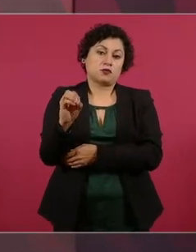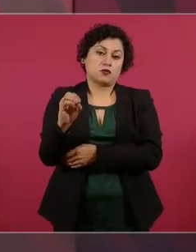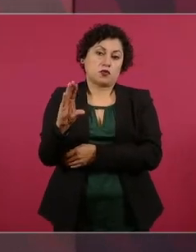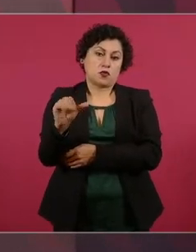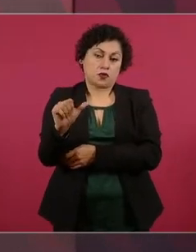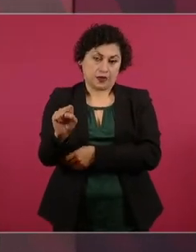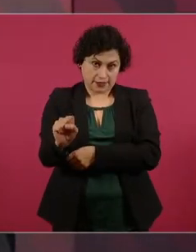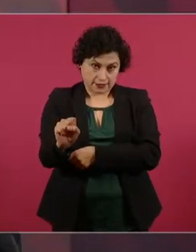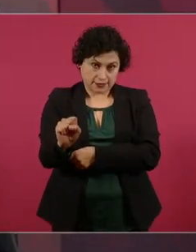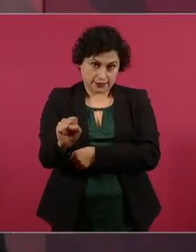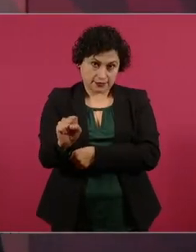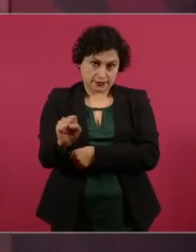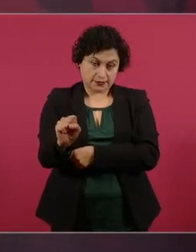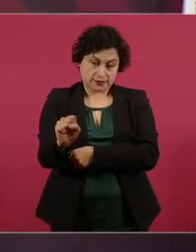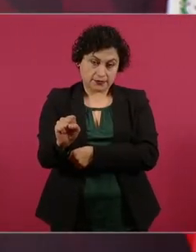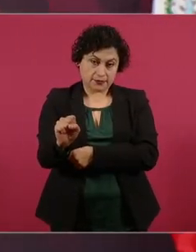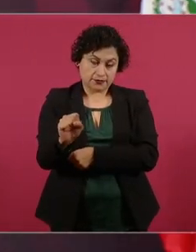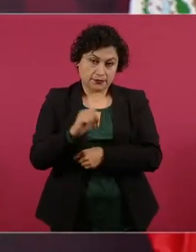nada más la de